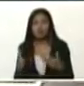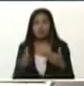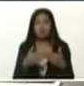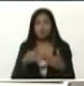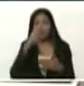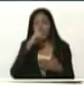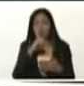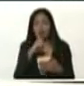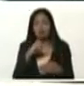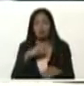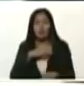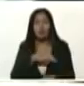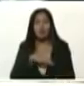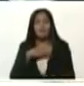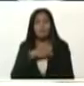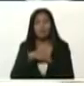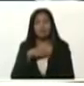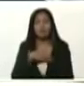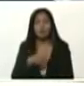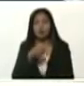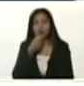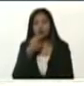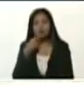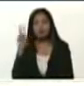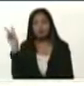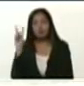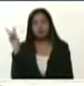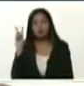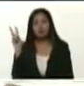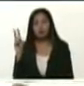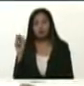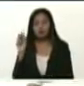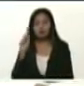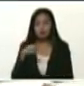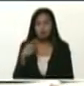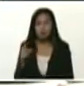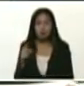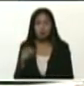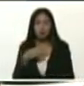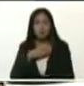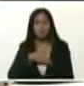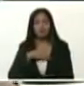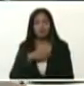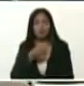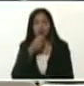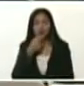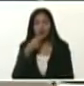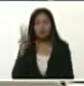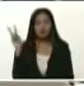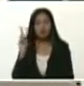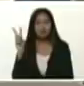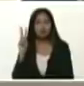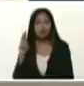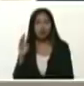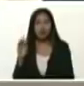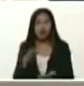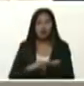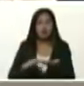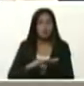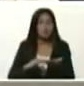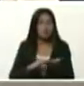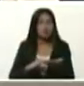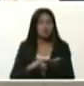año la misión Venezuela Bella, ¿verdad? La misión Venezuela Bella, en la recuperación